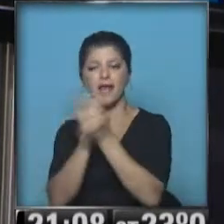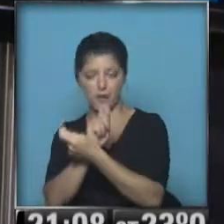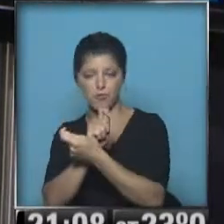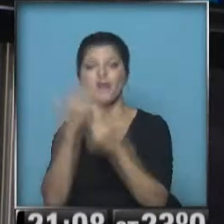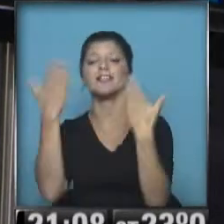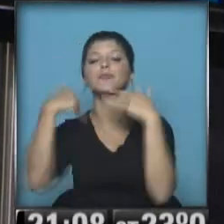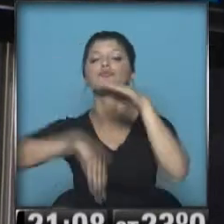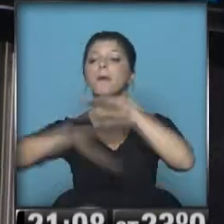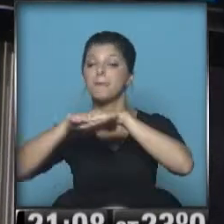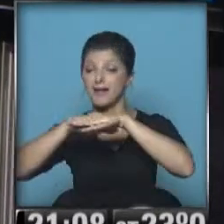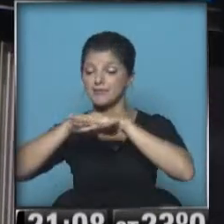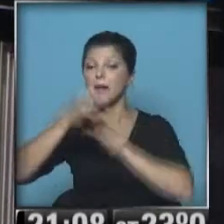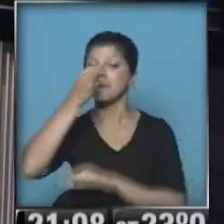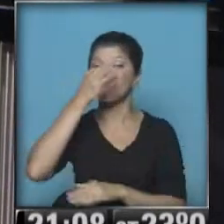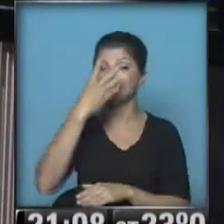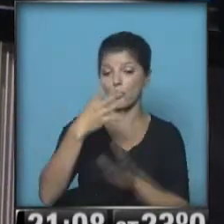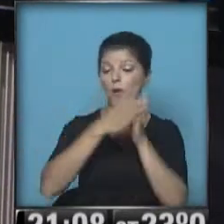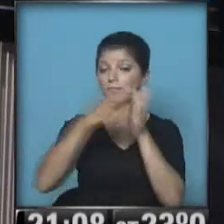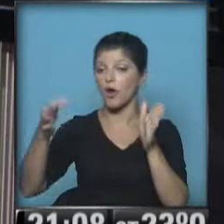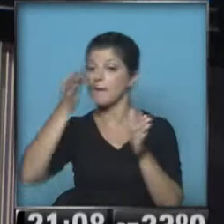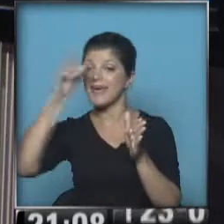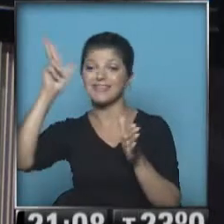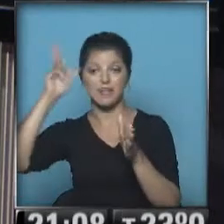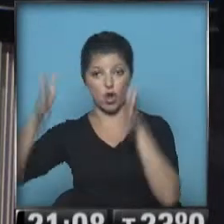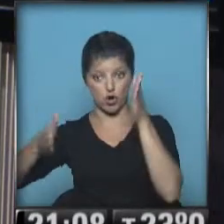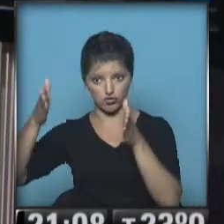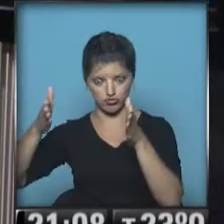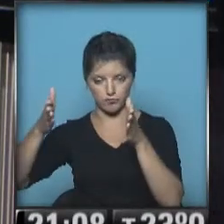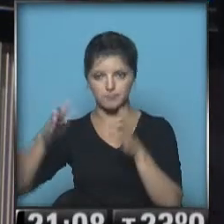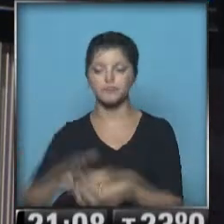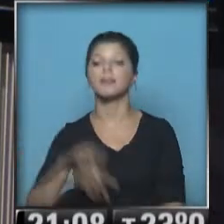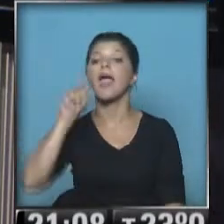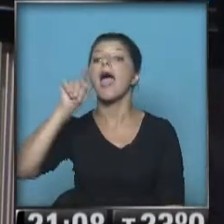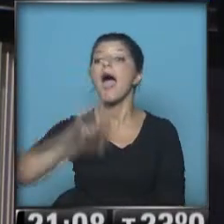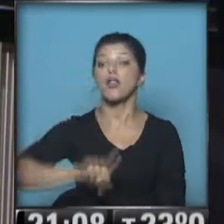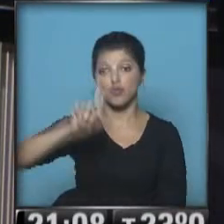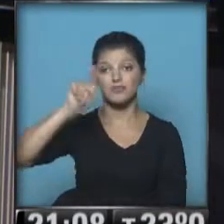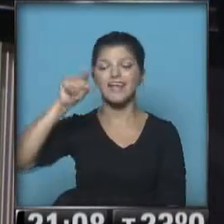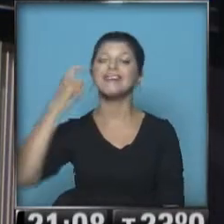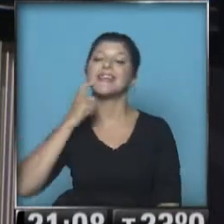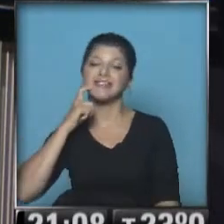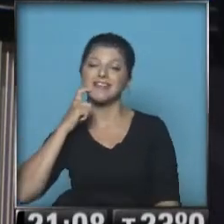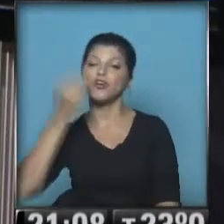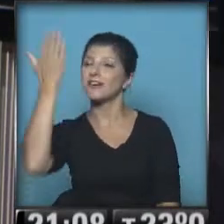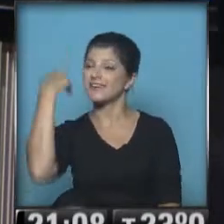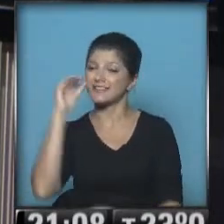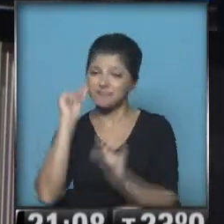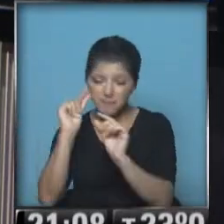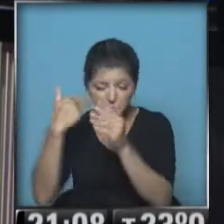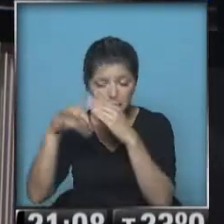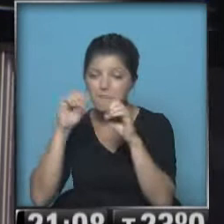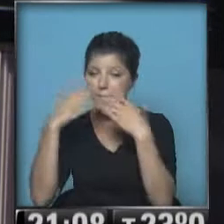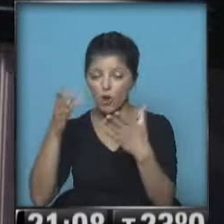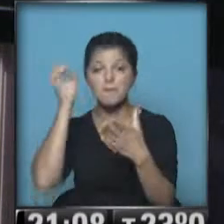temperaturas máximas rondarán los 24 a 28 grados. En el sur del litoral, aquí recién en Entre Ríos mejoran las condiciones meteorológicas